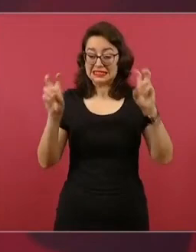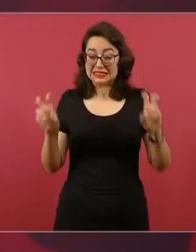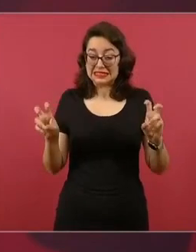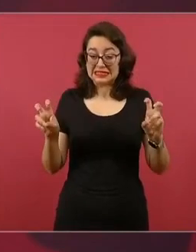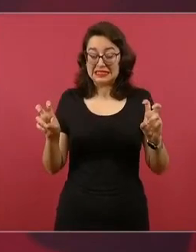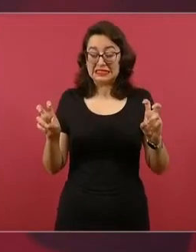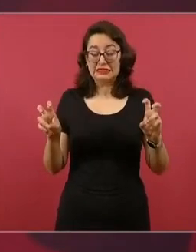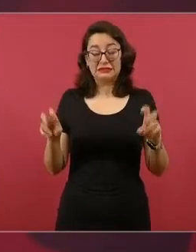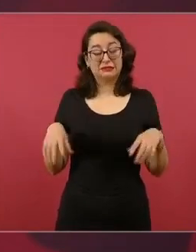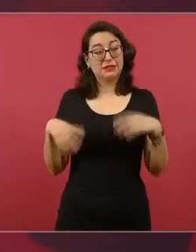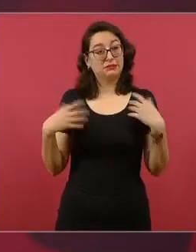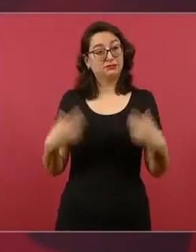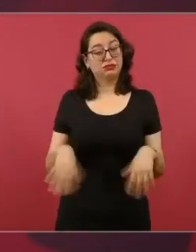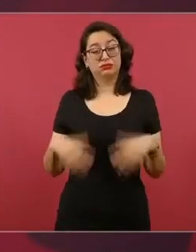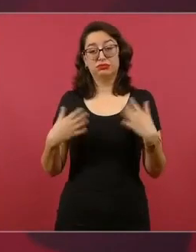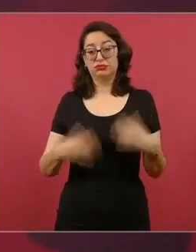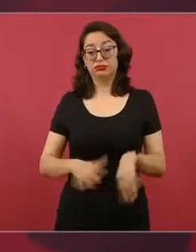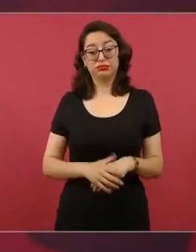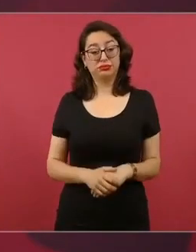histórico.